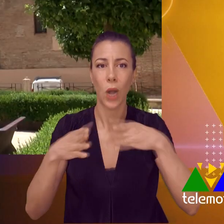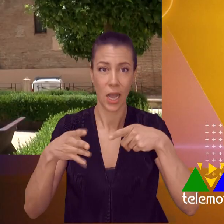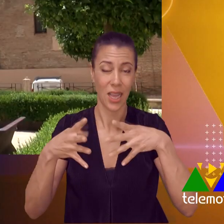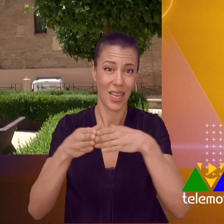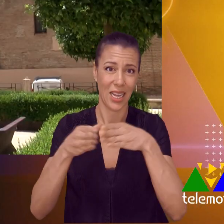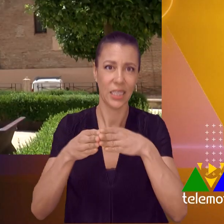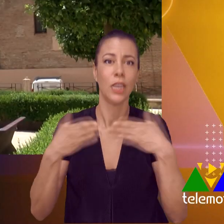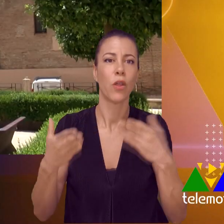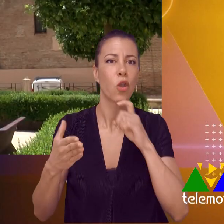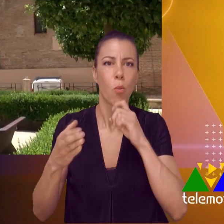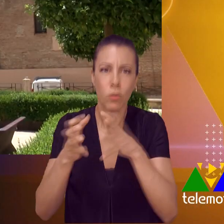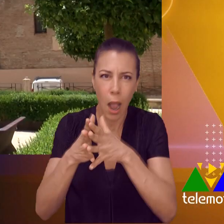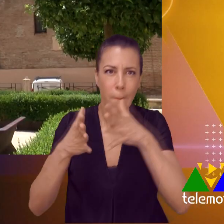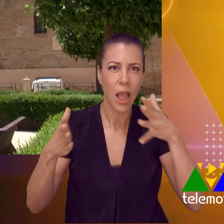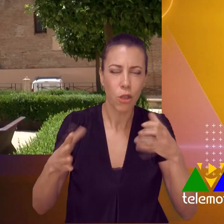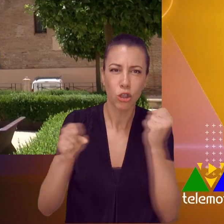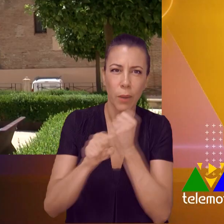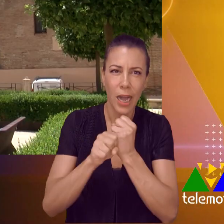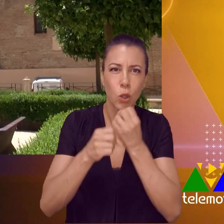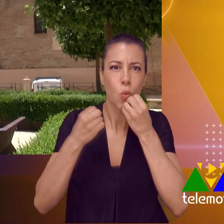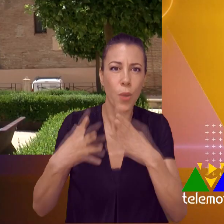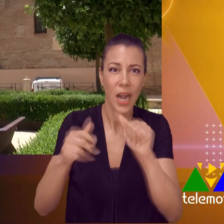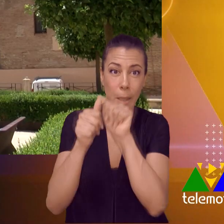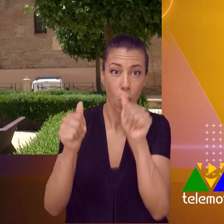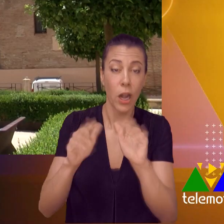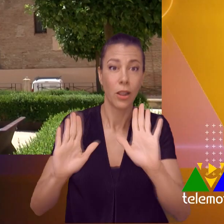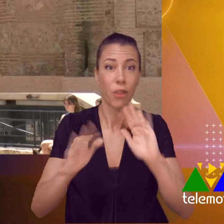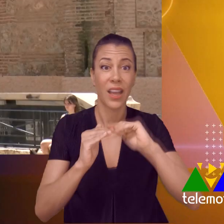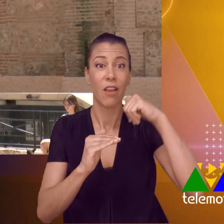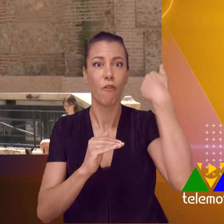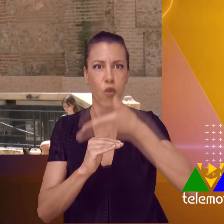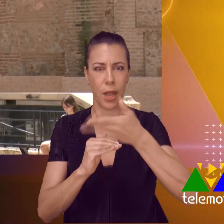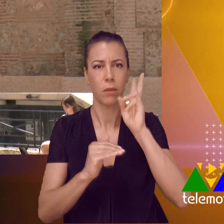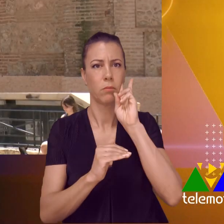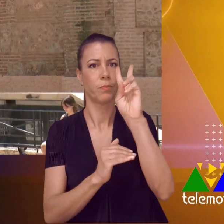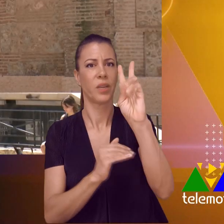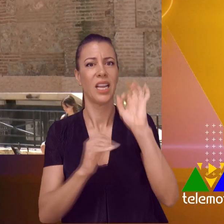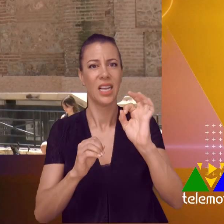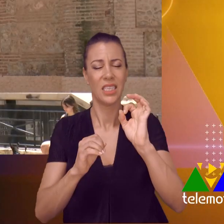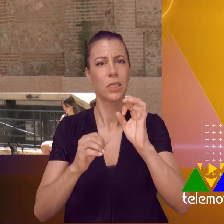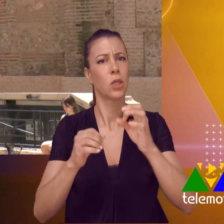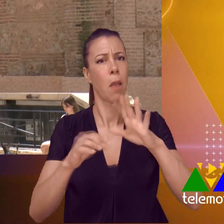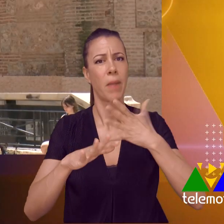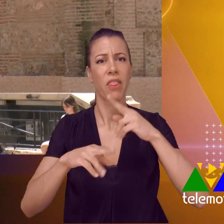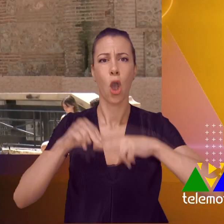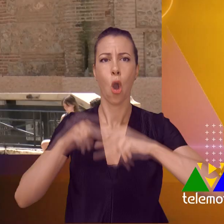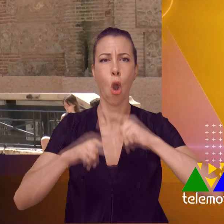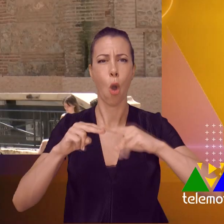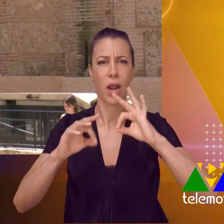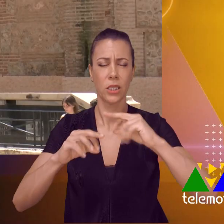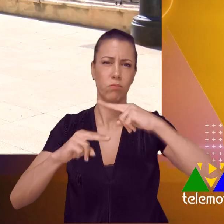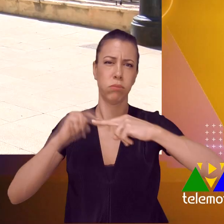iglesia trabajando muy bien el modelo. Exteriormente sigue siendo una obra de ladrillería y cajón de